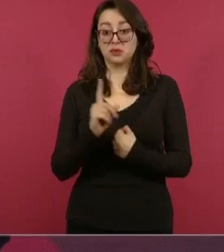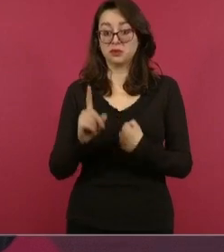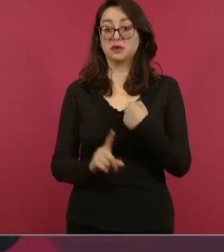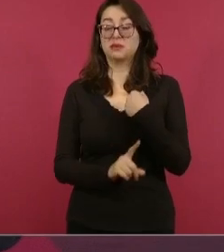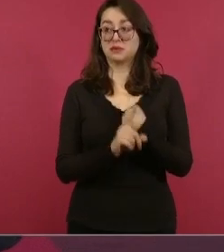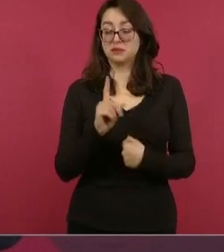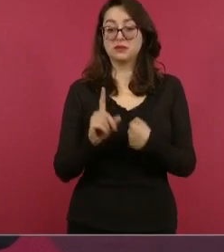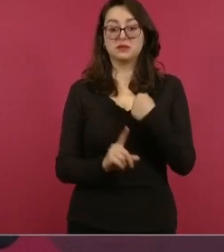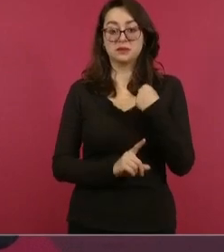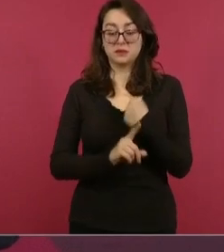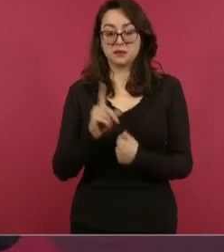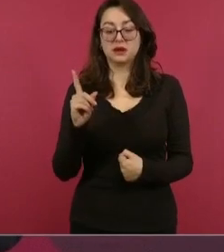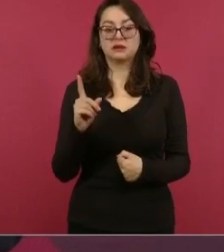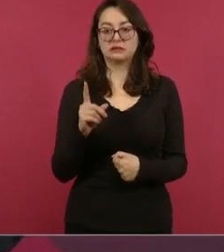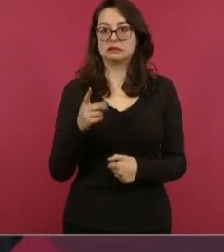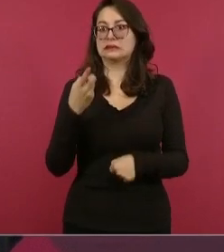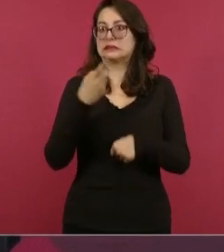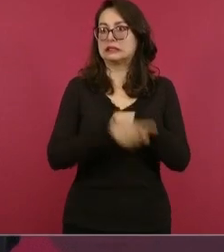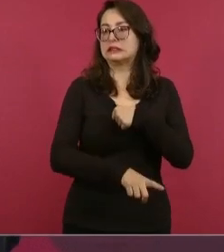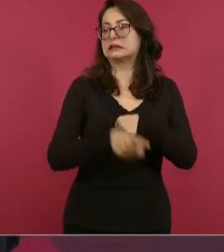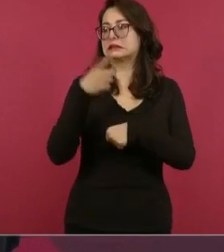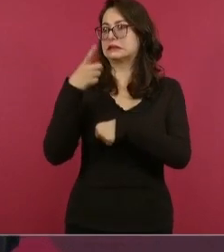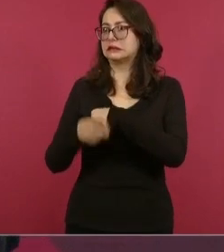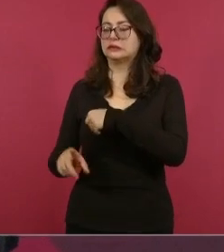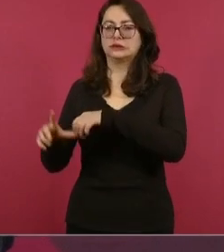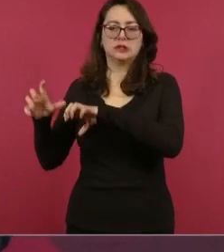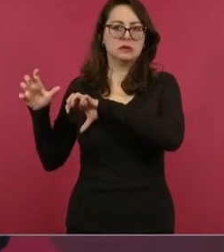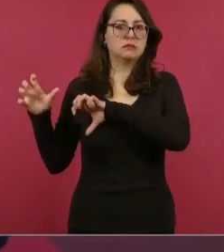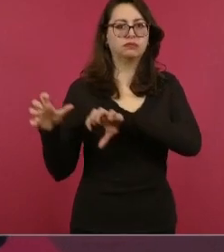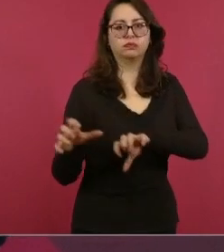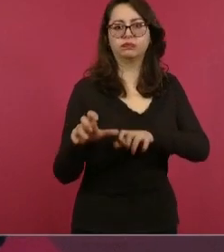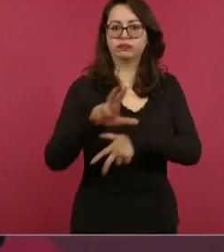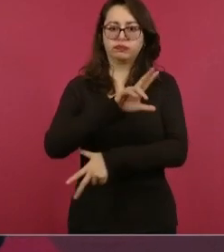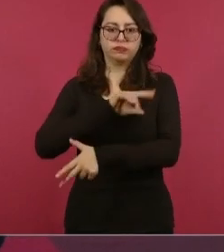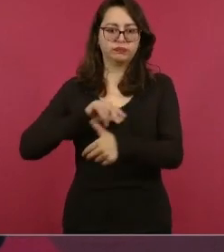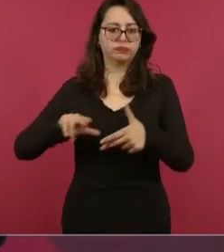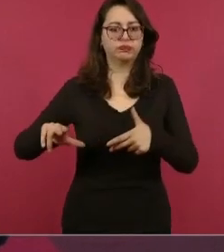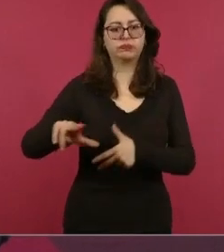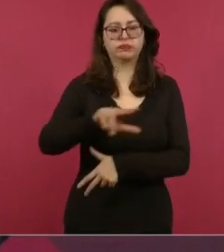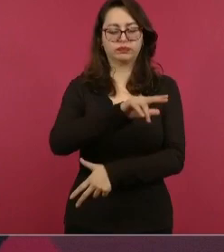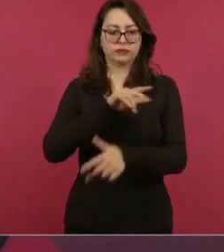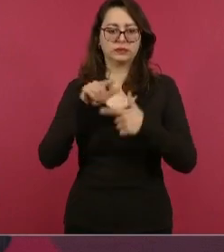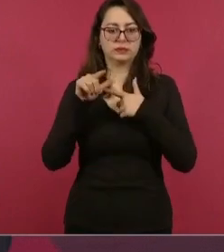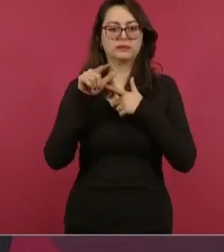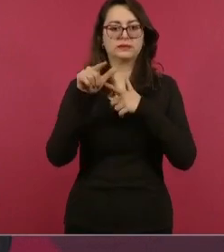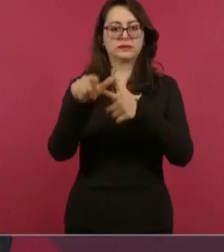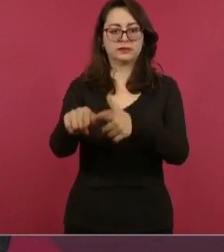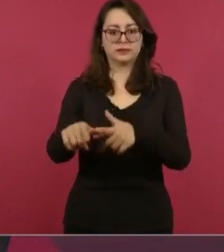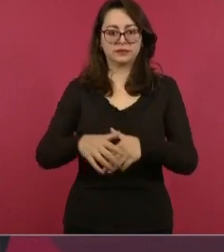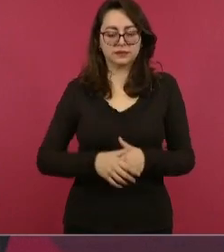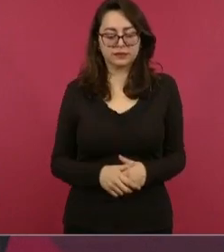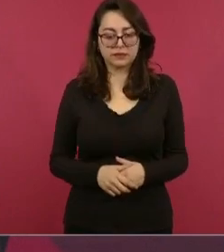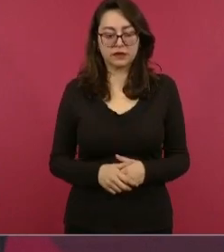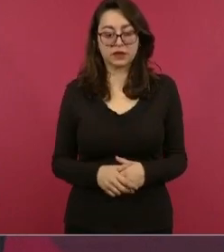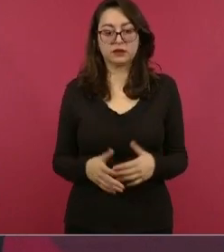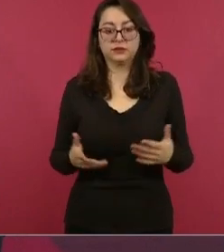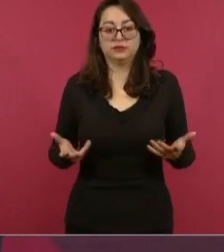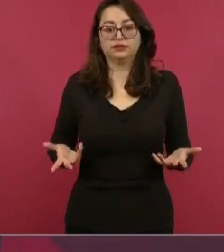está afectando el huracán. Se han perdido las